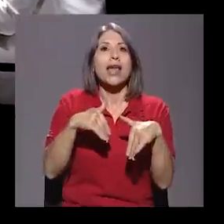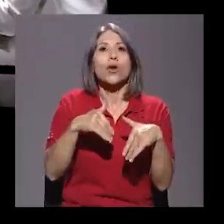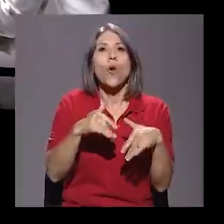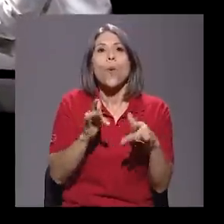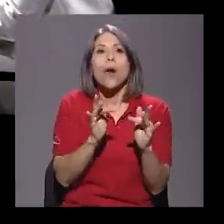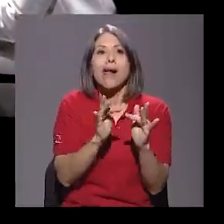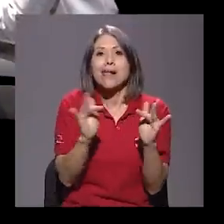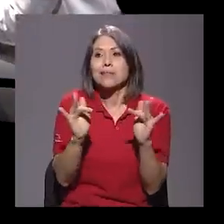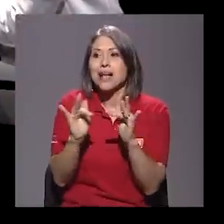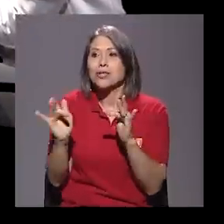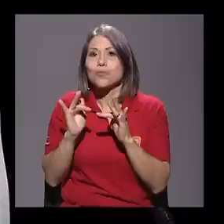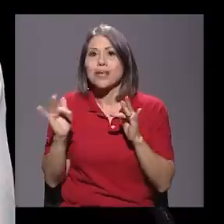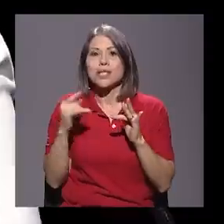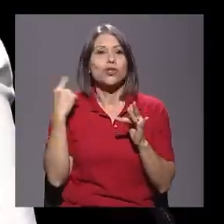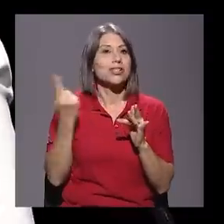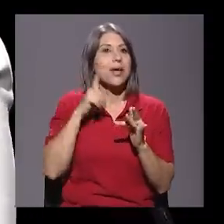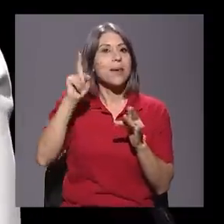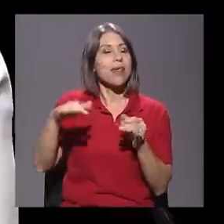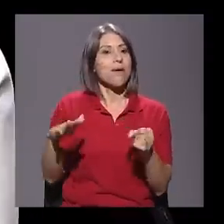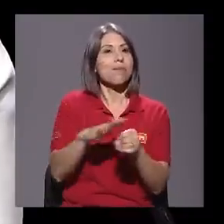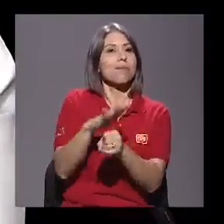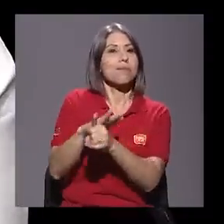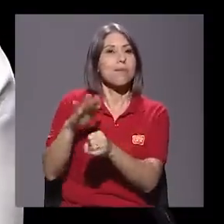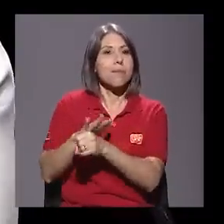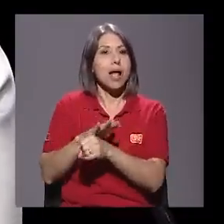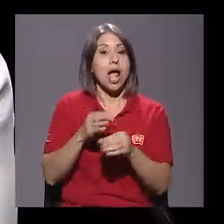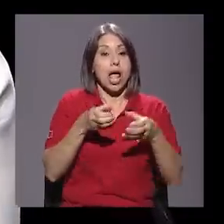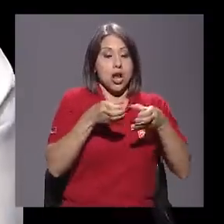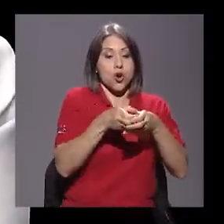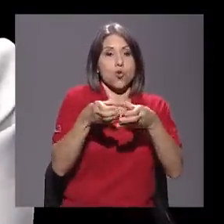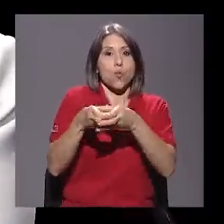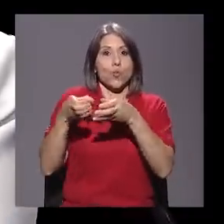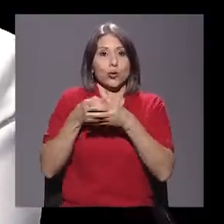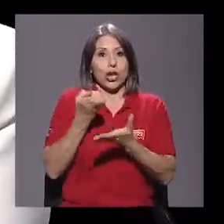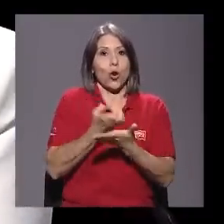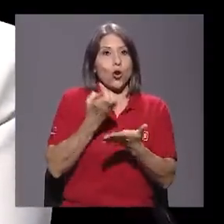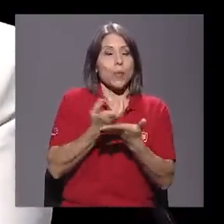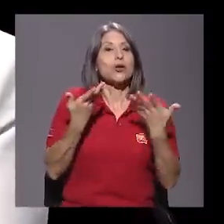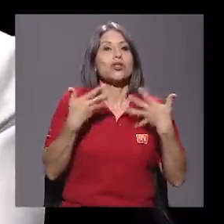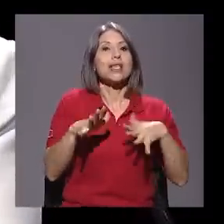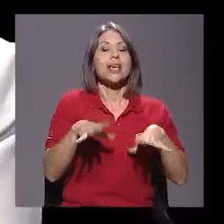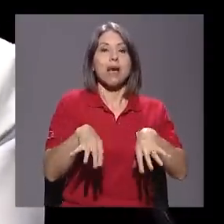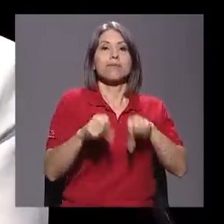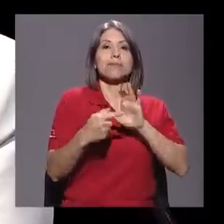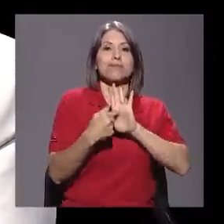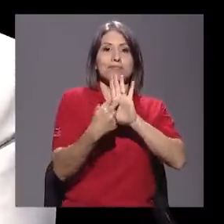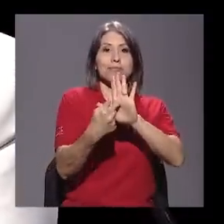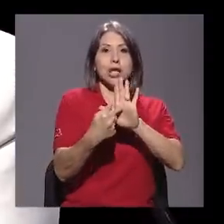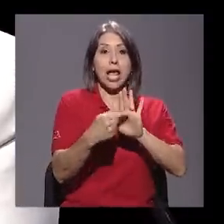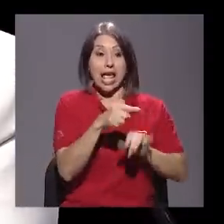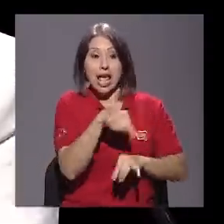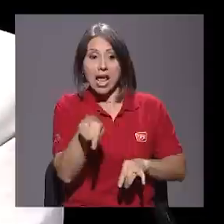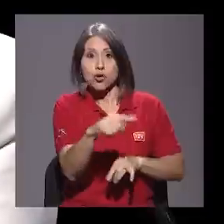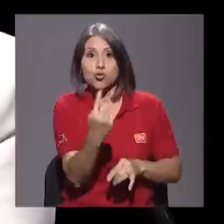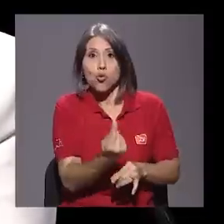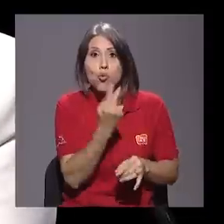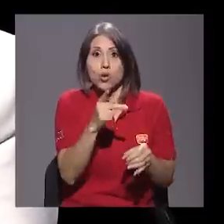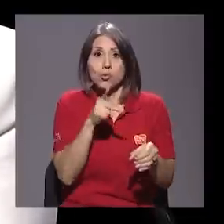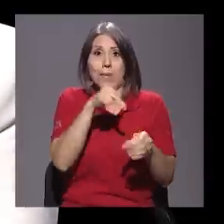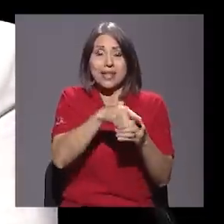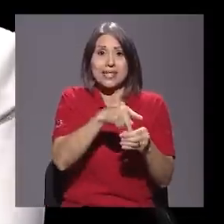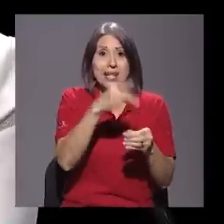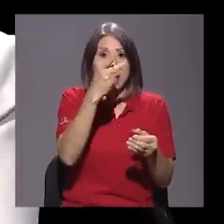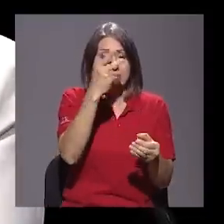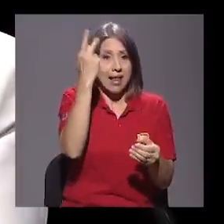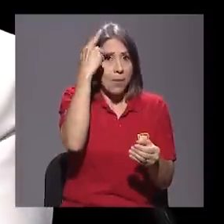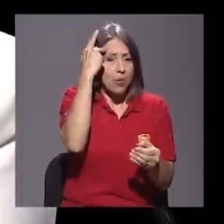llene. Bueno, hay élites económicas que han tomado sus espacios. No son los únicos que participan de la política, hay gente que es honesta